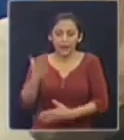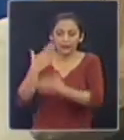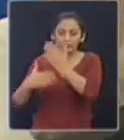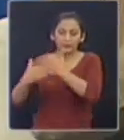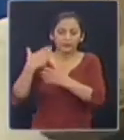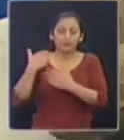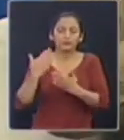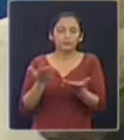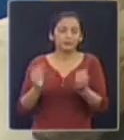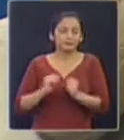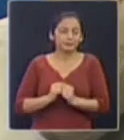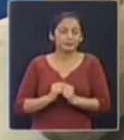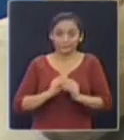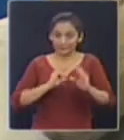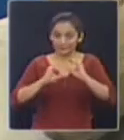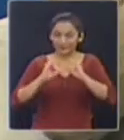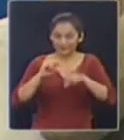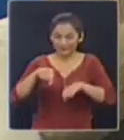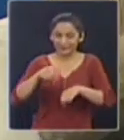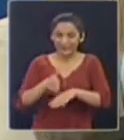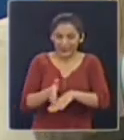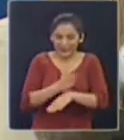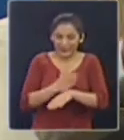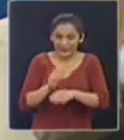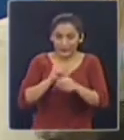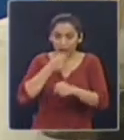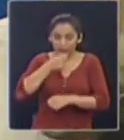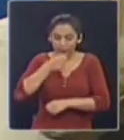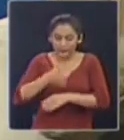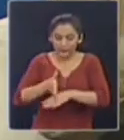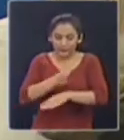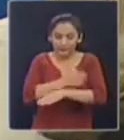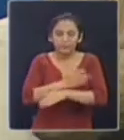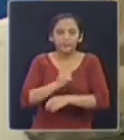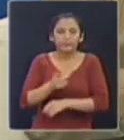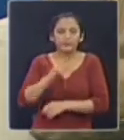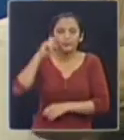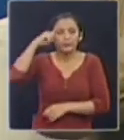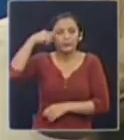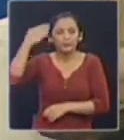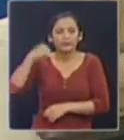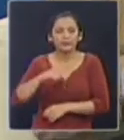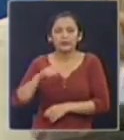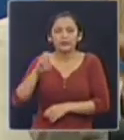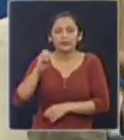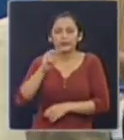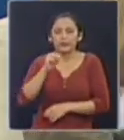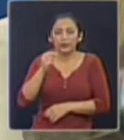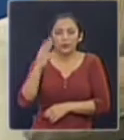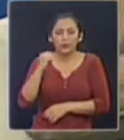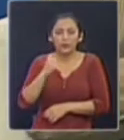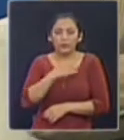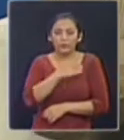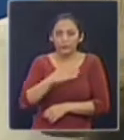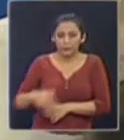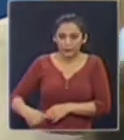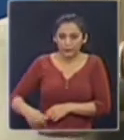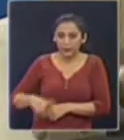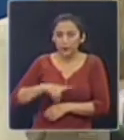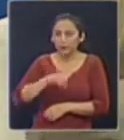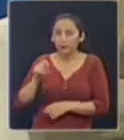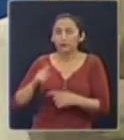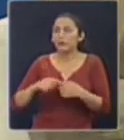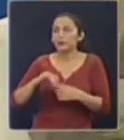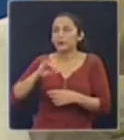y comentábamos previo a la entrevista la relación que tuvo el presidente López Obrador Cordero con su vicepresidente Blasco Peña Herrera, Yamil Maguad